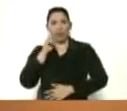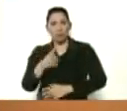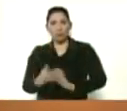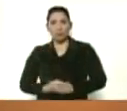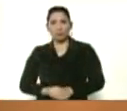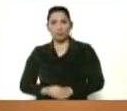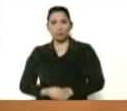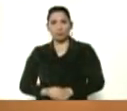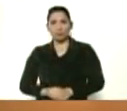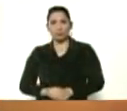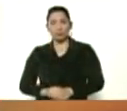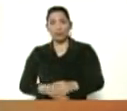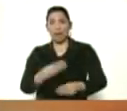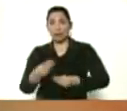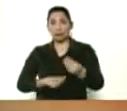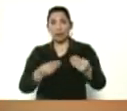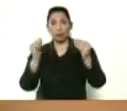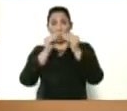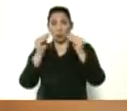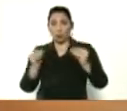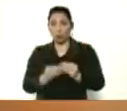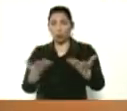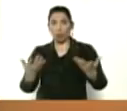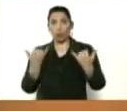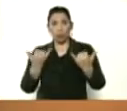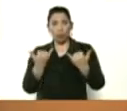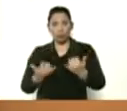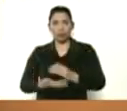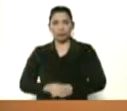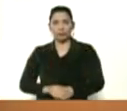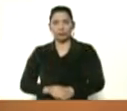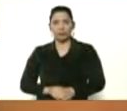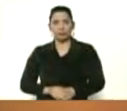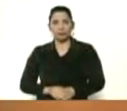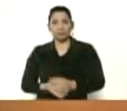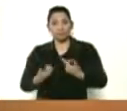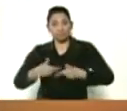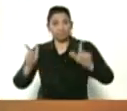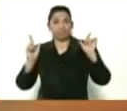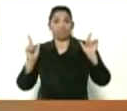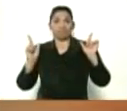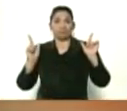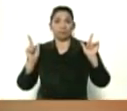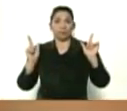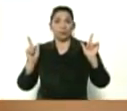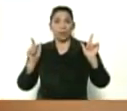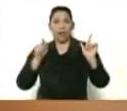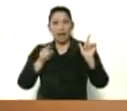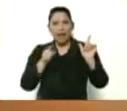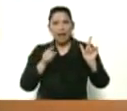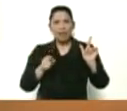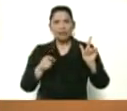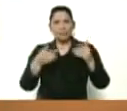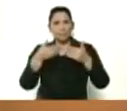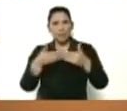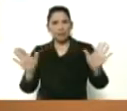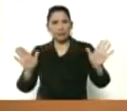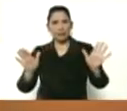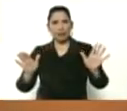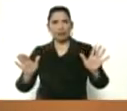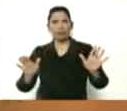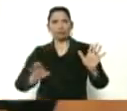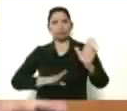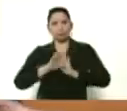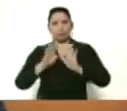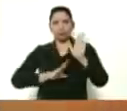son convenciones que están establecidas respecto a esto. Y se permite esta situación, esta ventana, para que nuestras niñas y nuestros